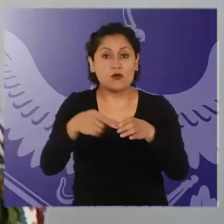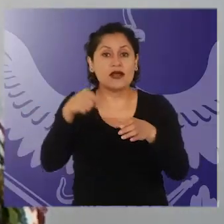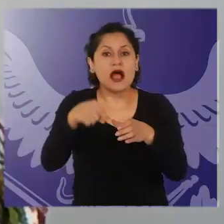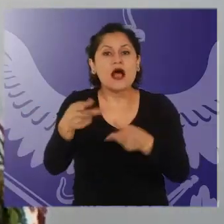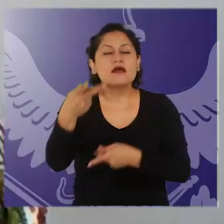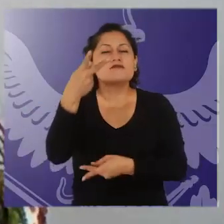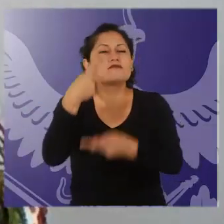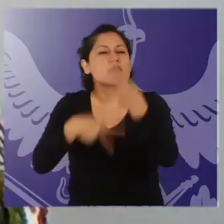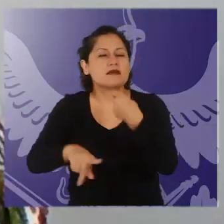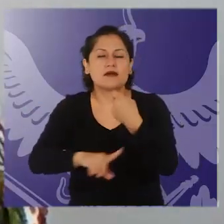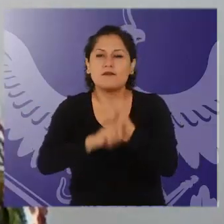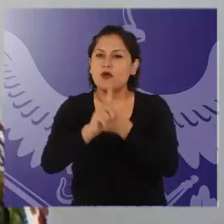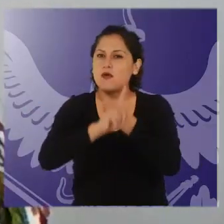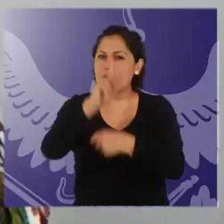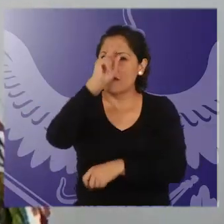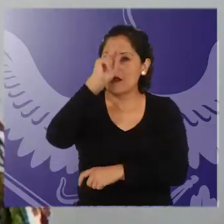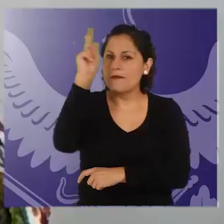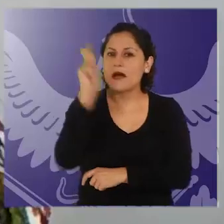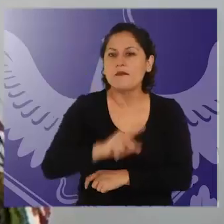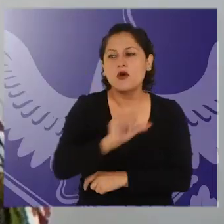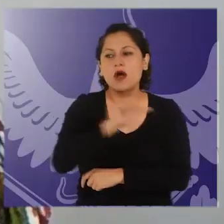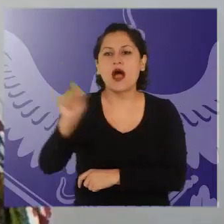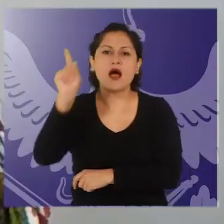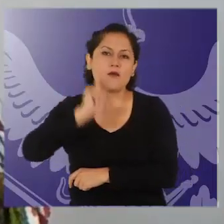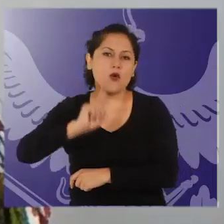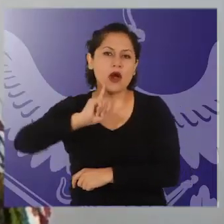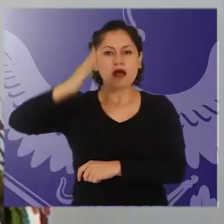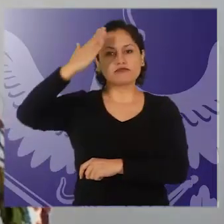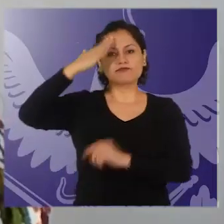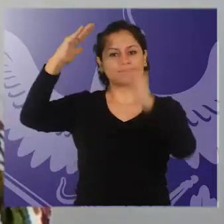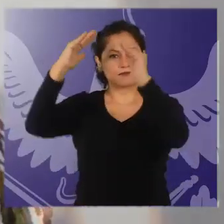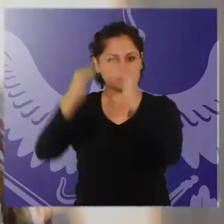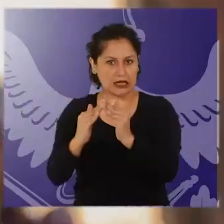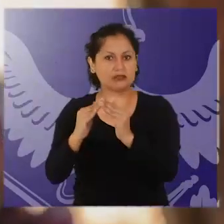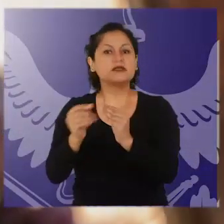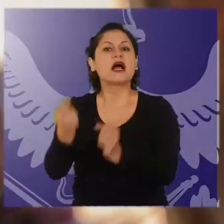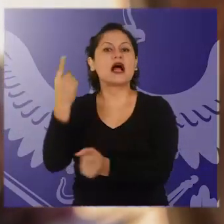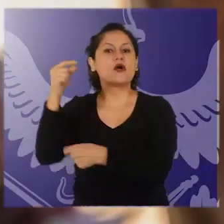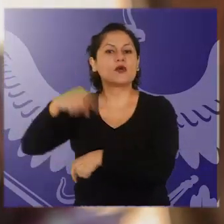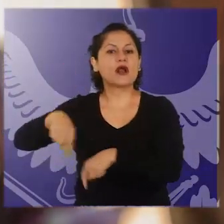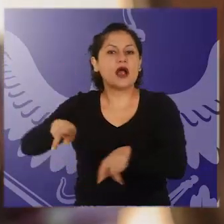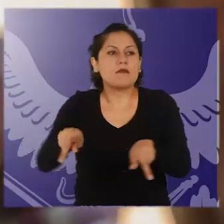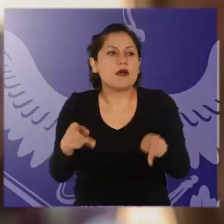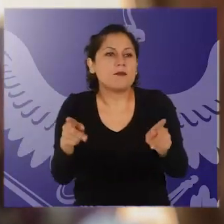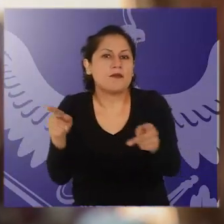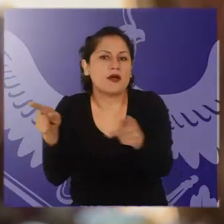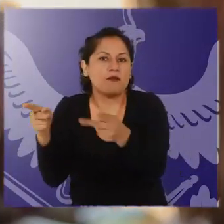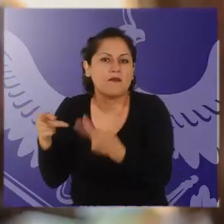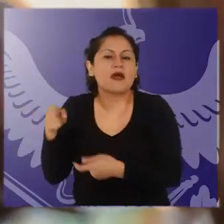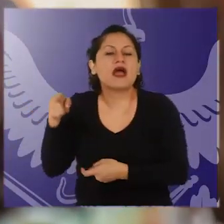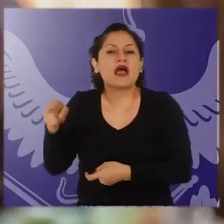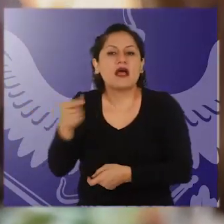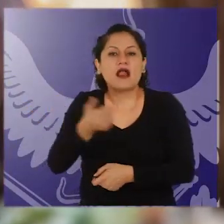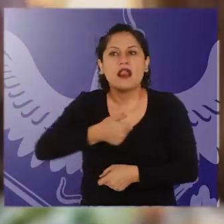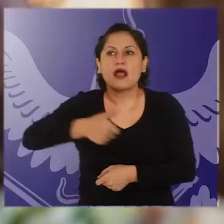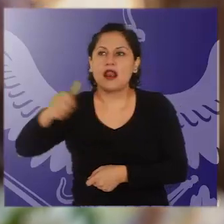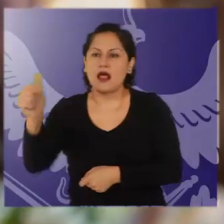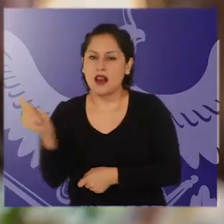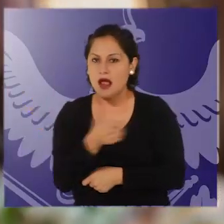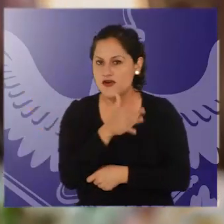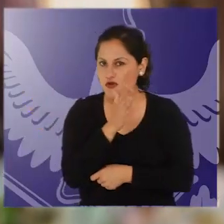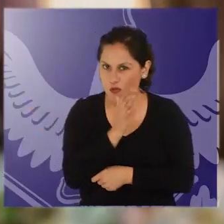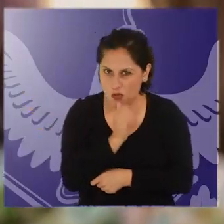tiene graves repercusiones en las mujeres jefas de familia. Varias de ellas son comerciantes y no pueden vender